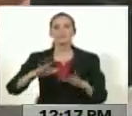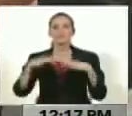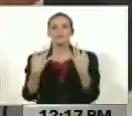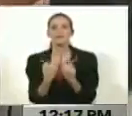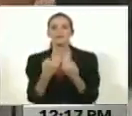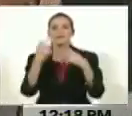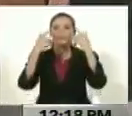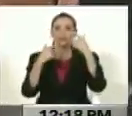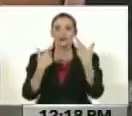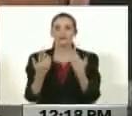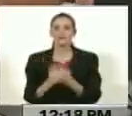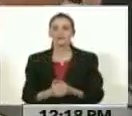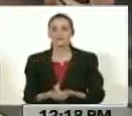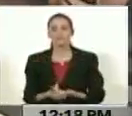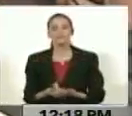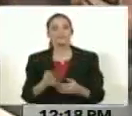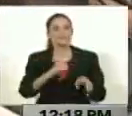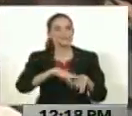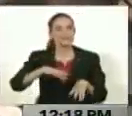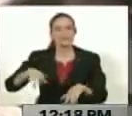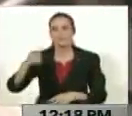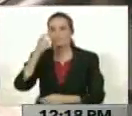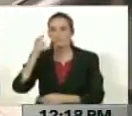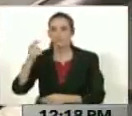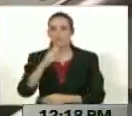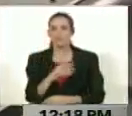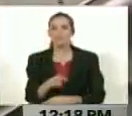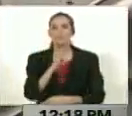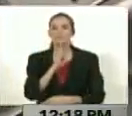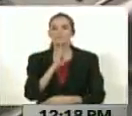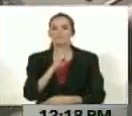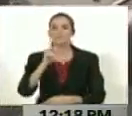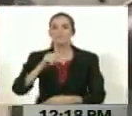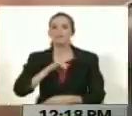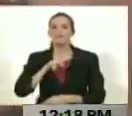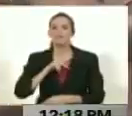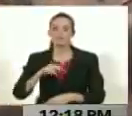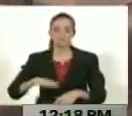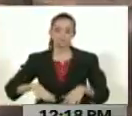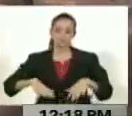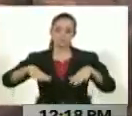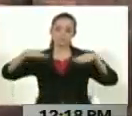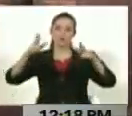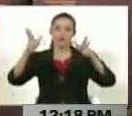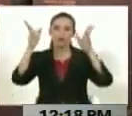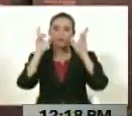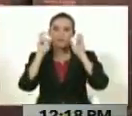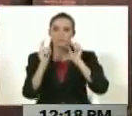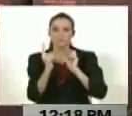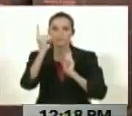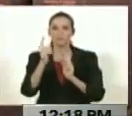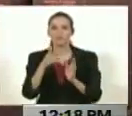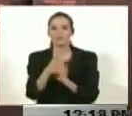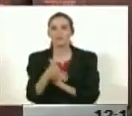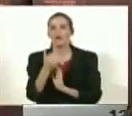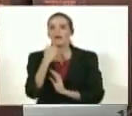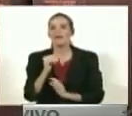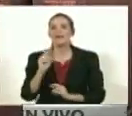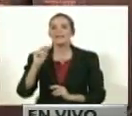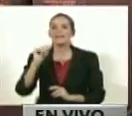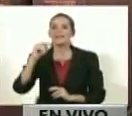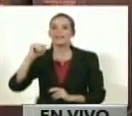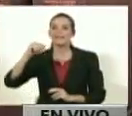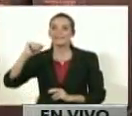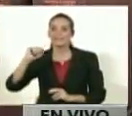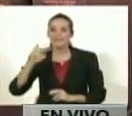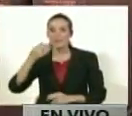Chávez Frías y los niños del pueblo de Sabaneta, nos creamos oyendo primero que nada las rancheras. Estaba recordando la